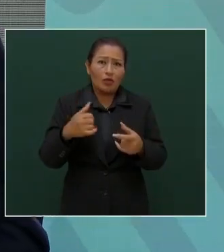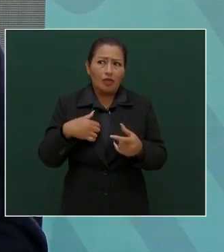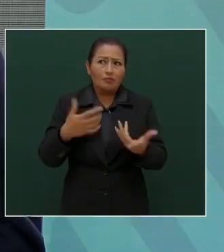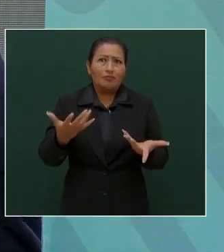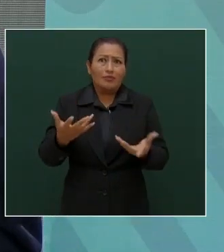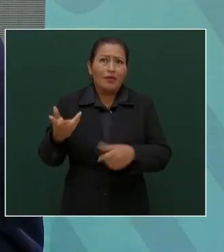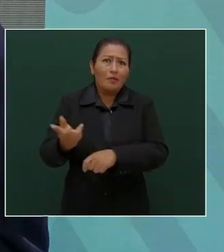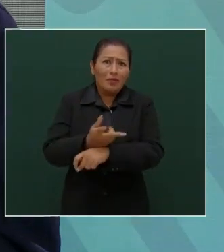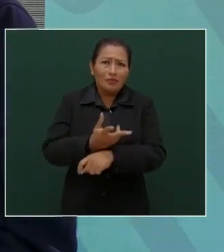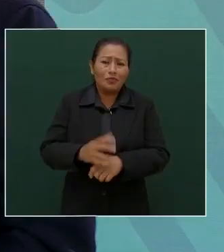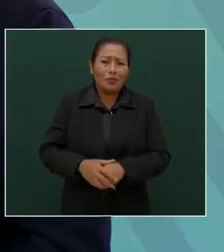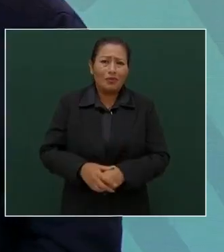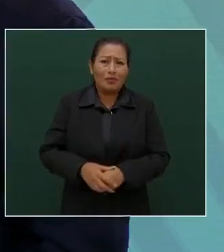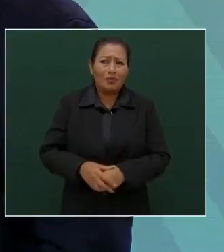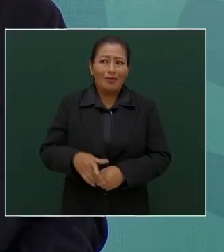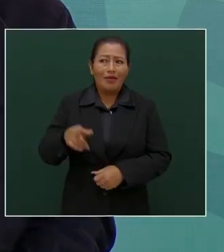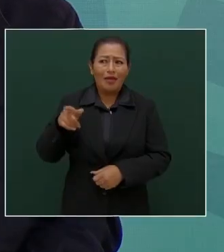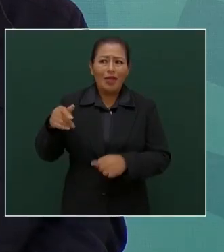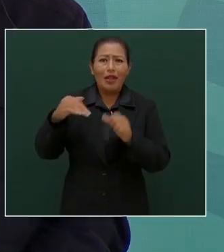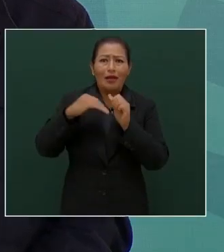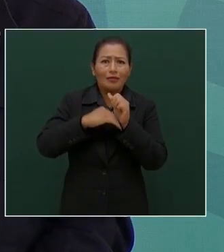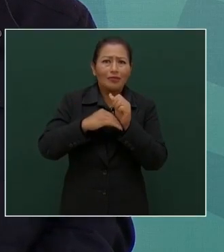ahí?